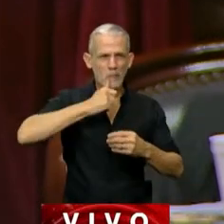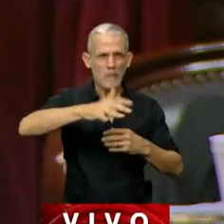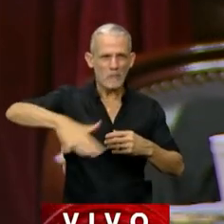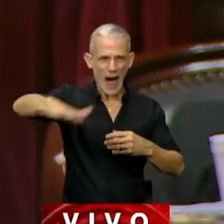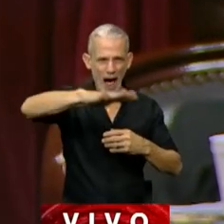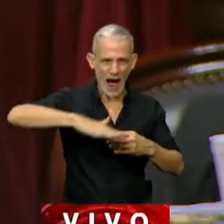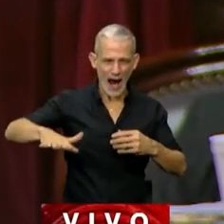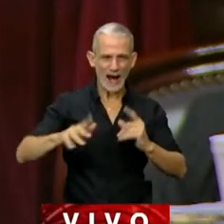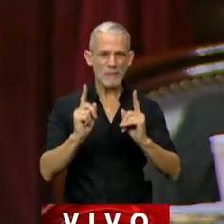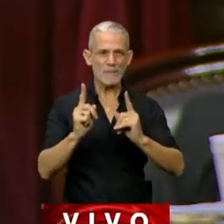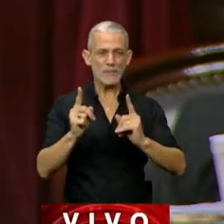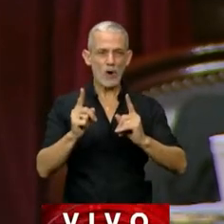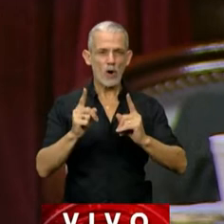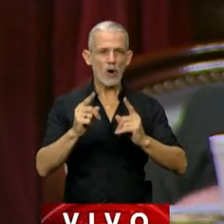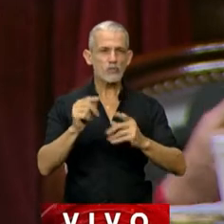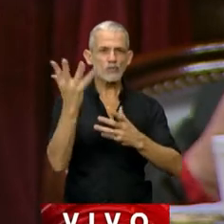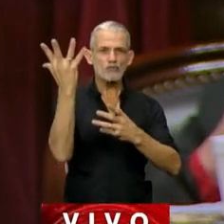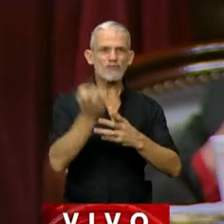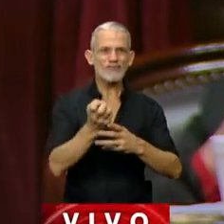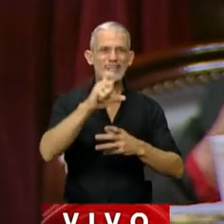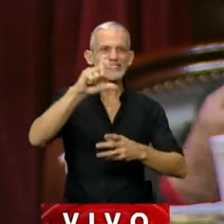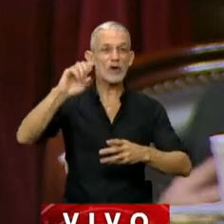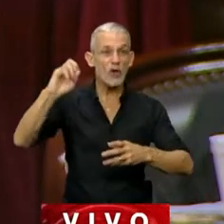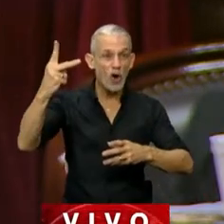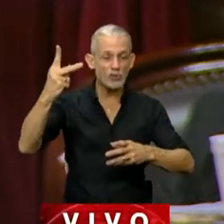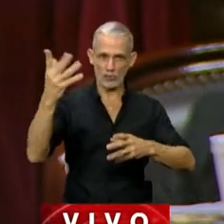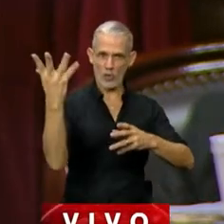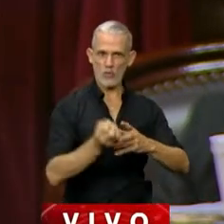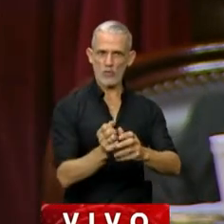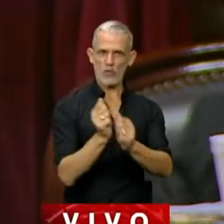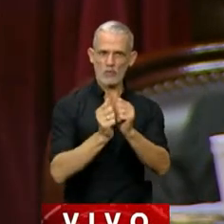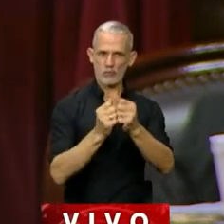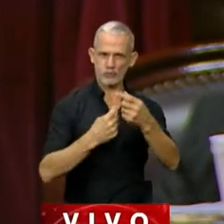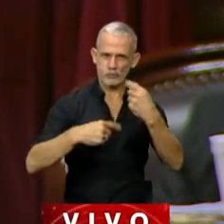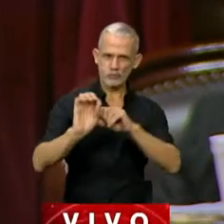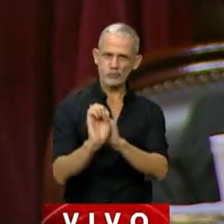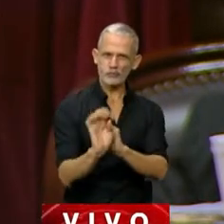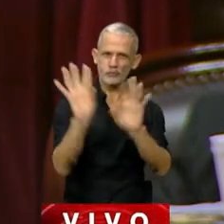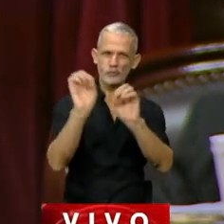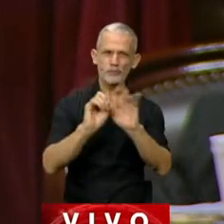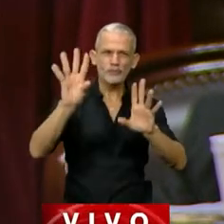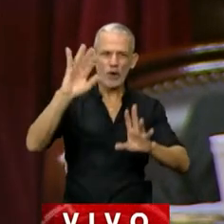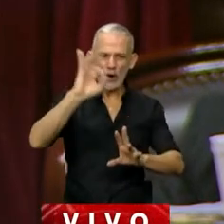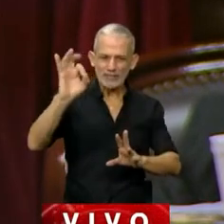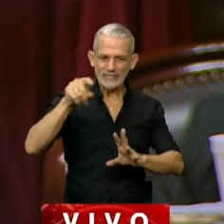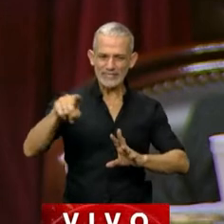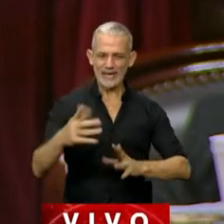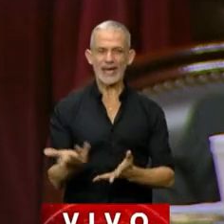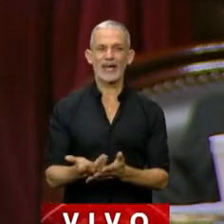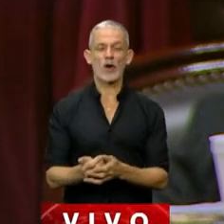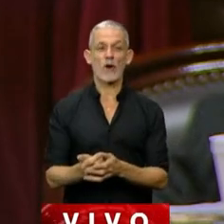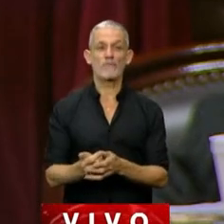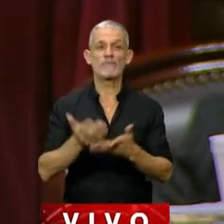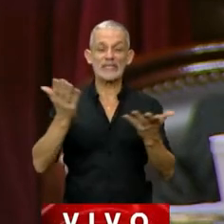la captura que realiza del dióxido de carbono es uno de los principales gases que